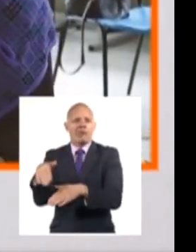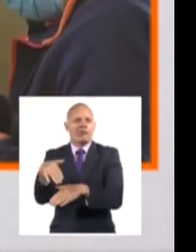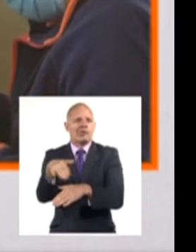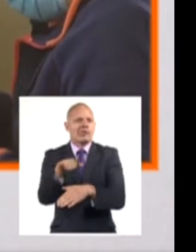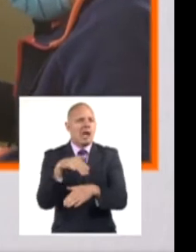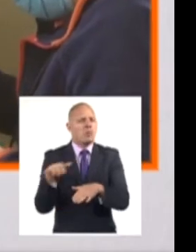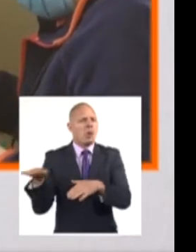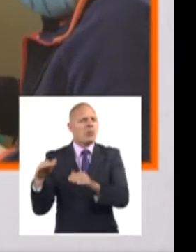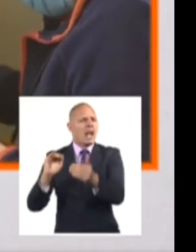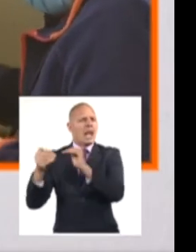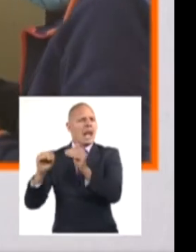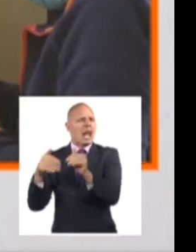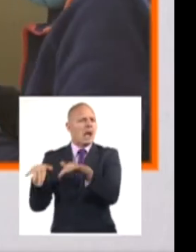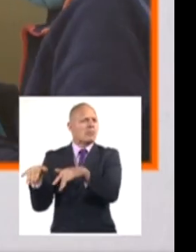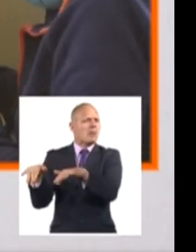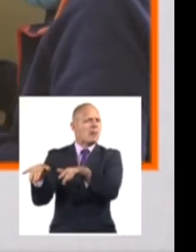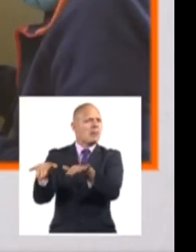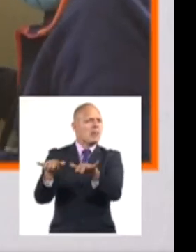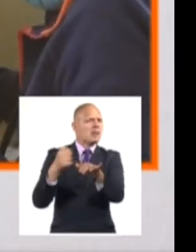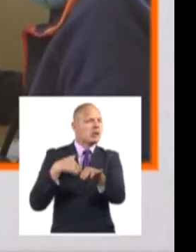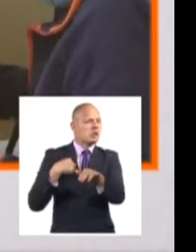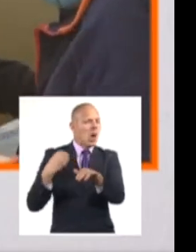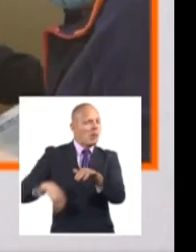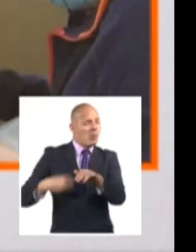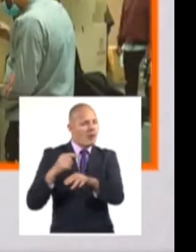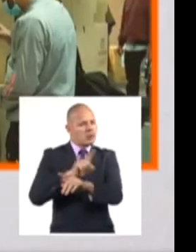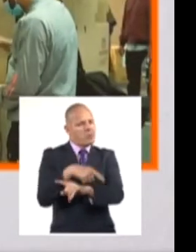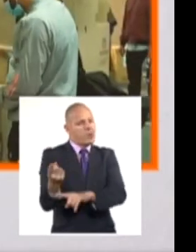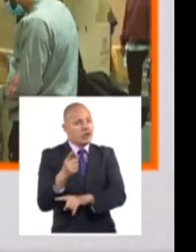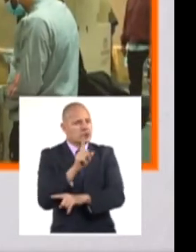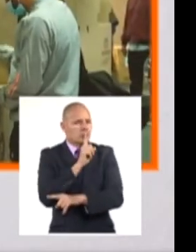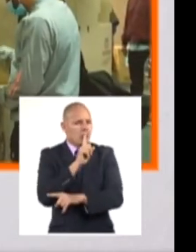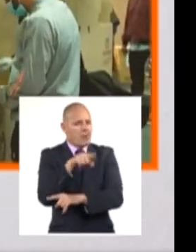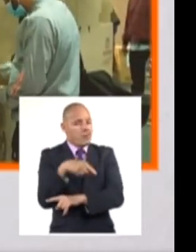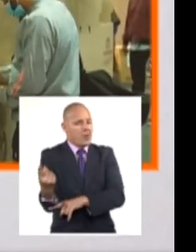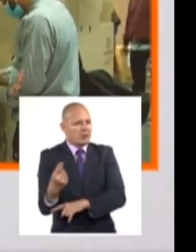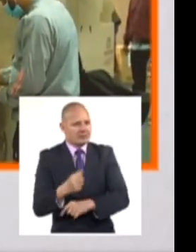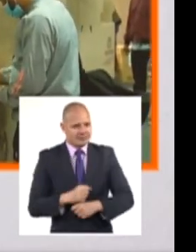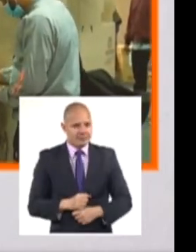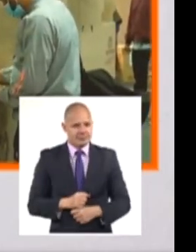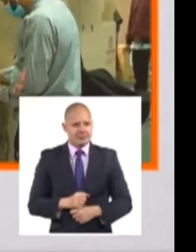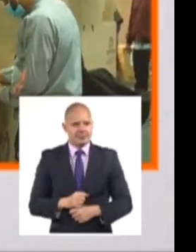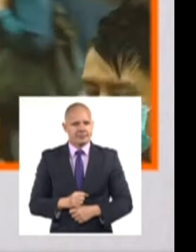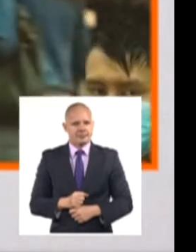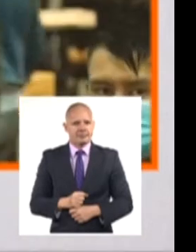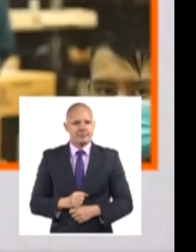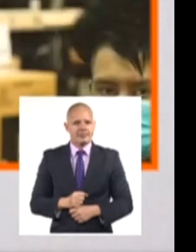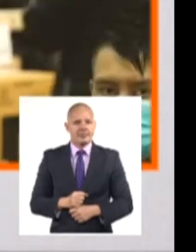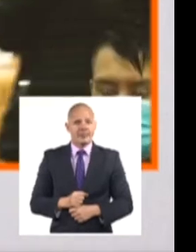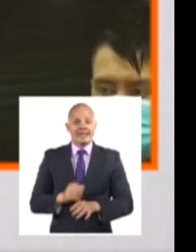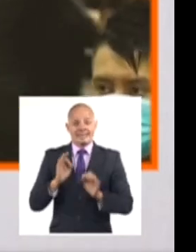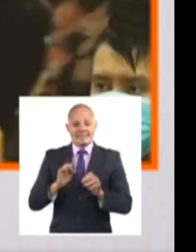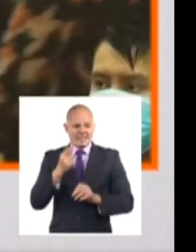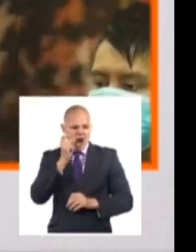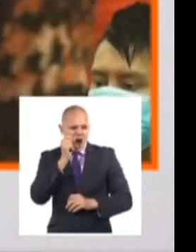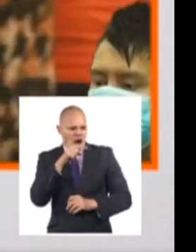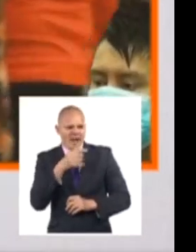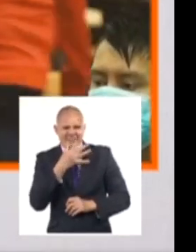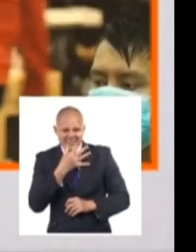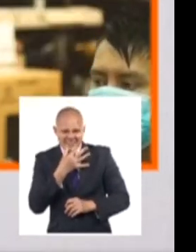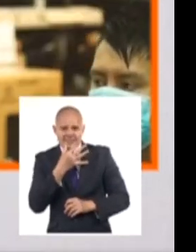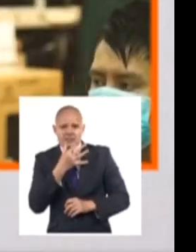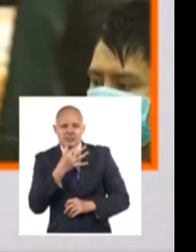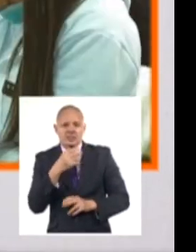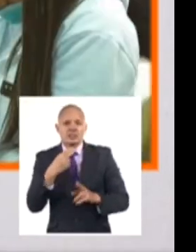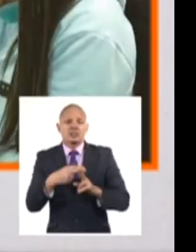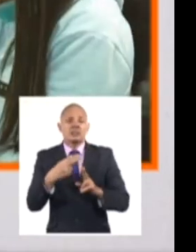colombiano claro de esta manera oliver este hombre rodolfo hernández un hombre